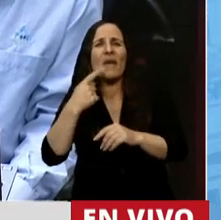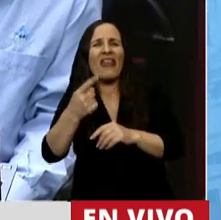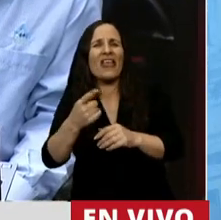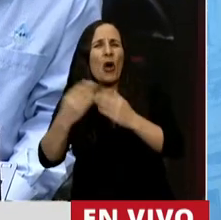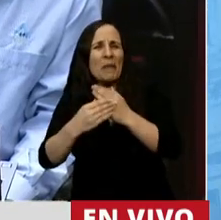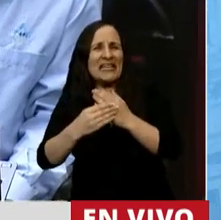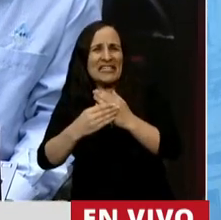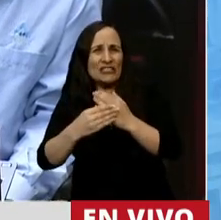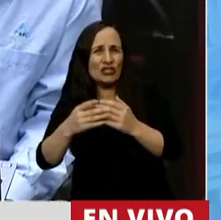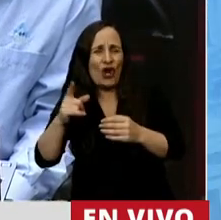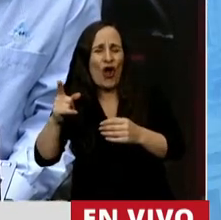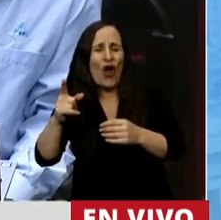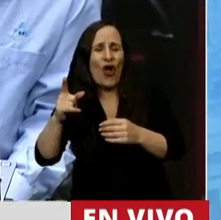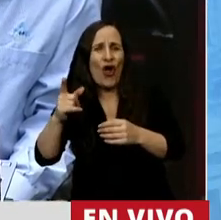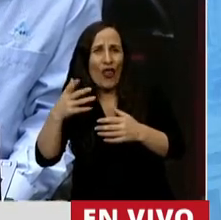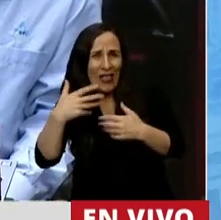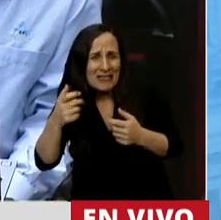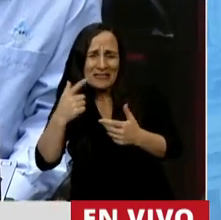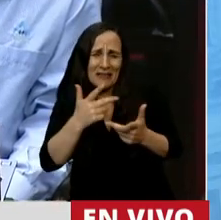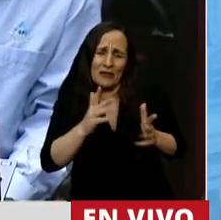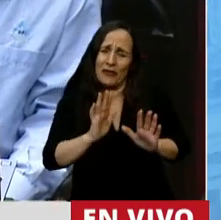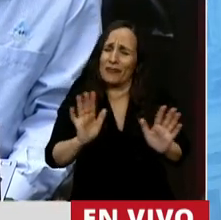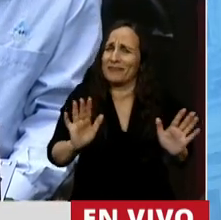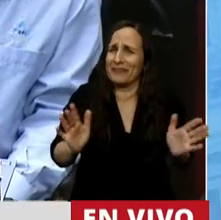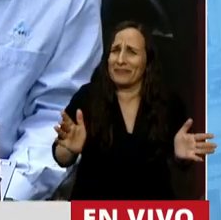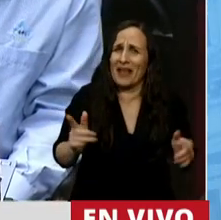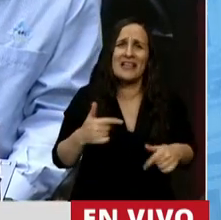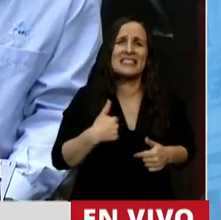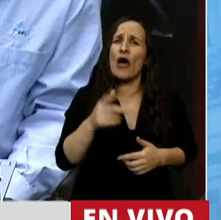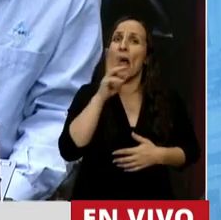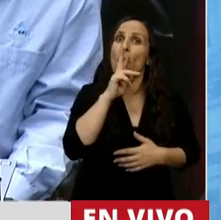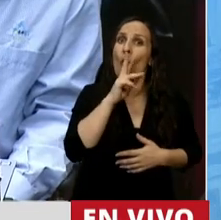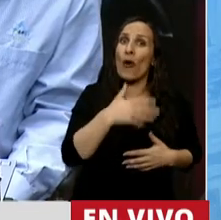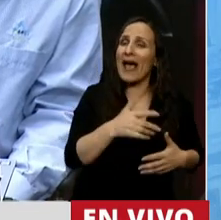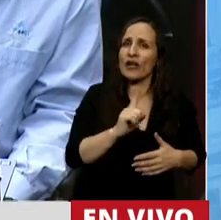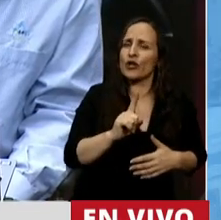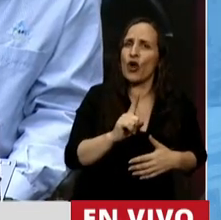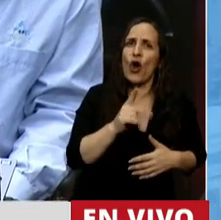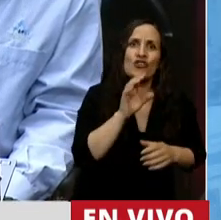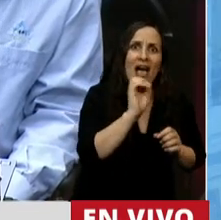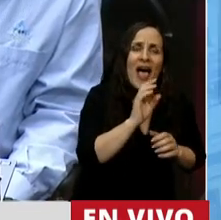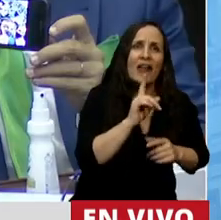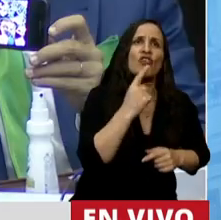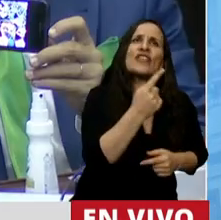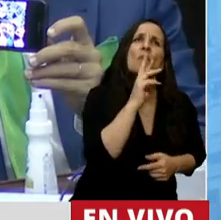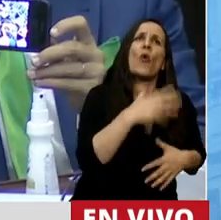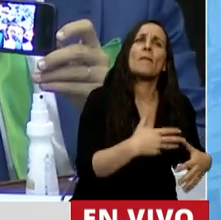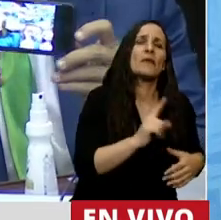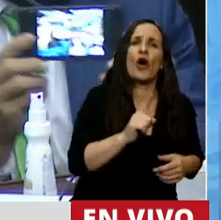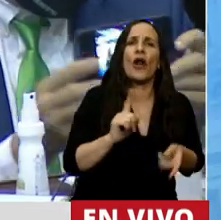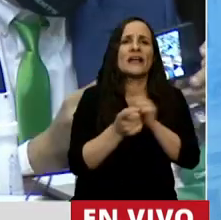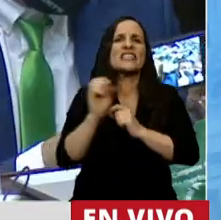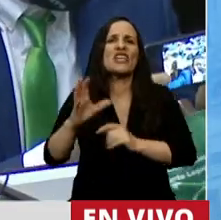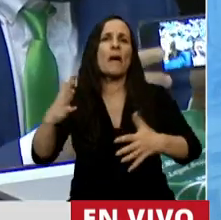mujeres embarazadas. Somos cuerpos gestantes. Es increíble la autofagia que a veces podemos llegar a tener entre